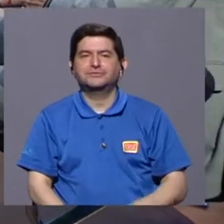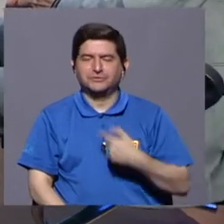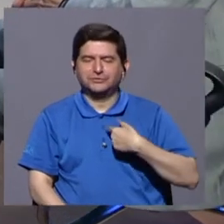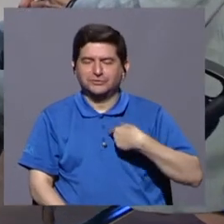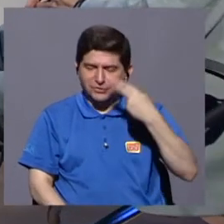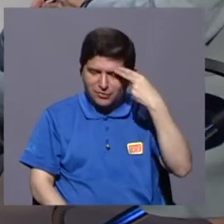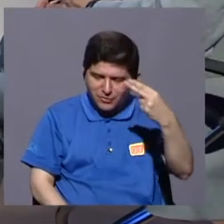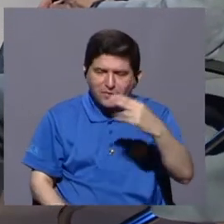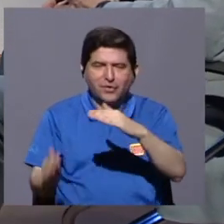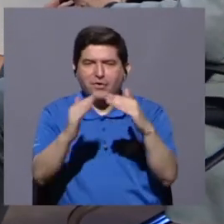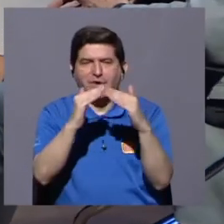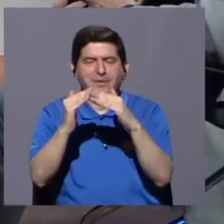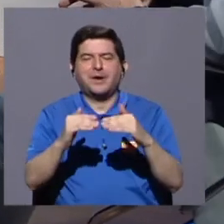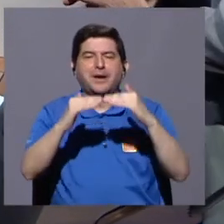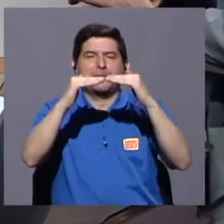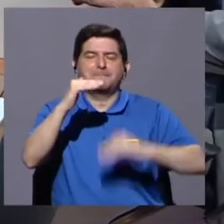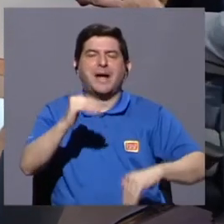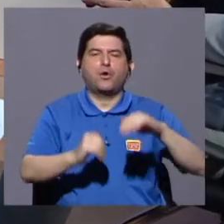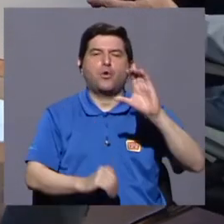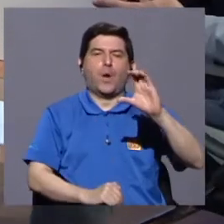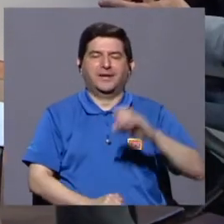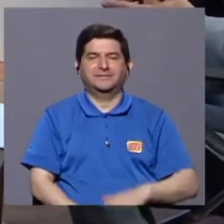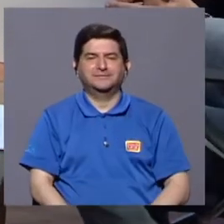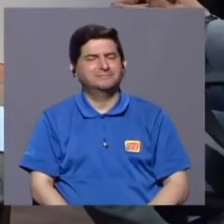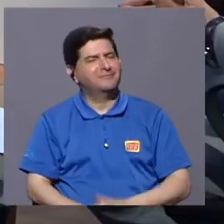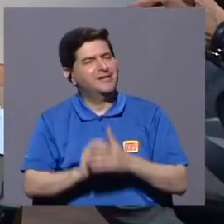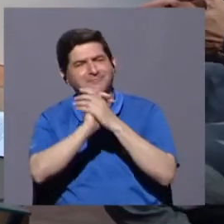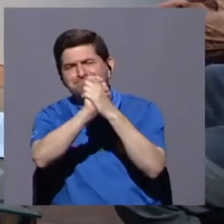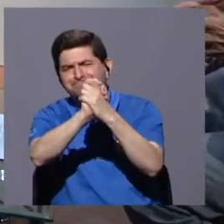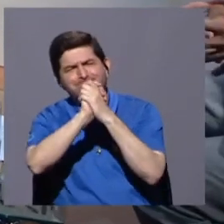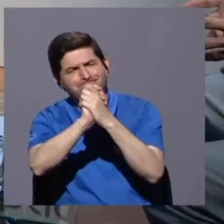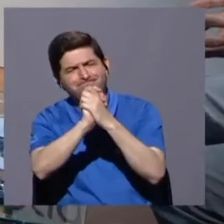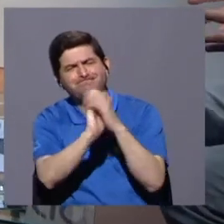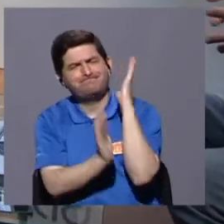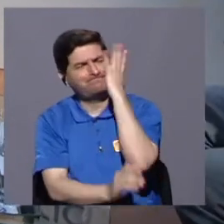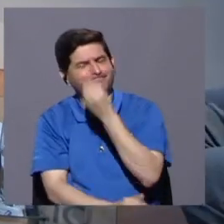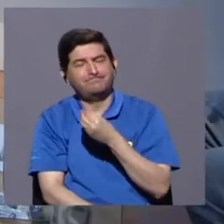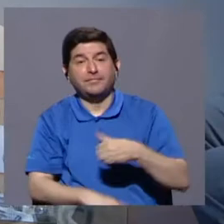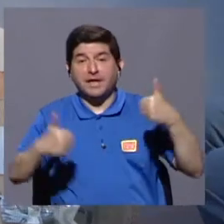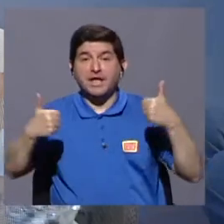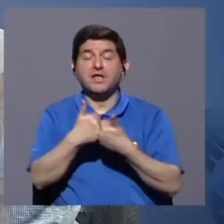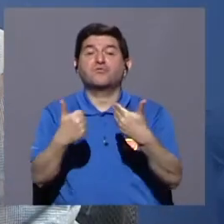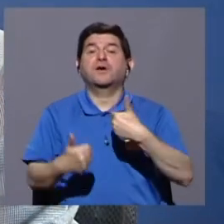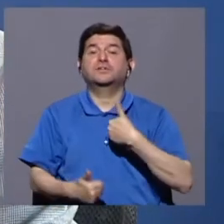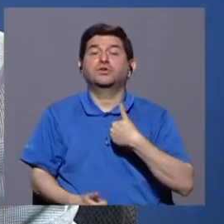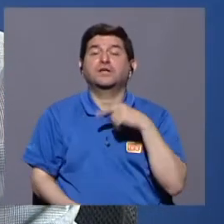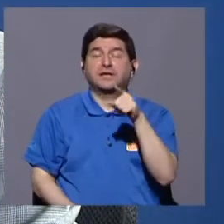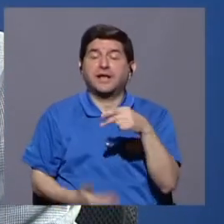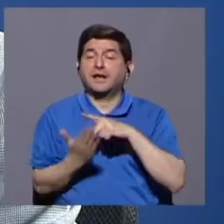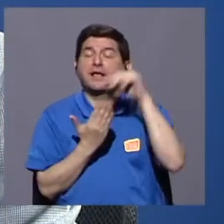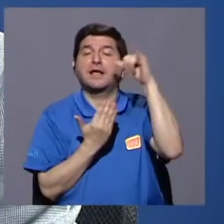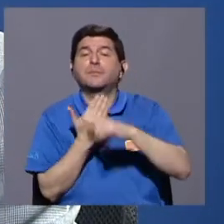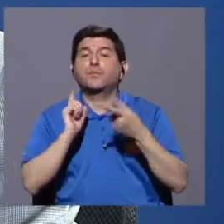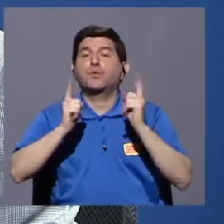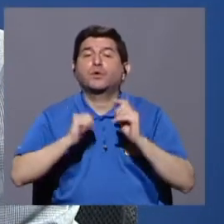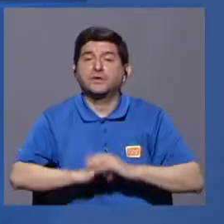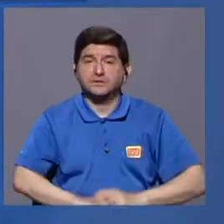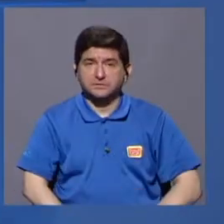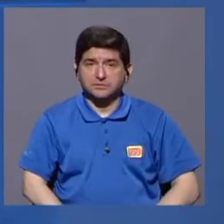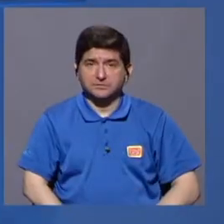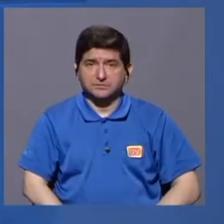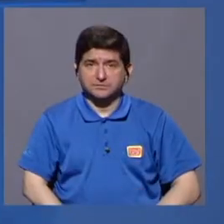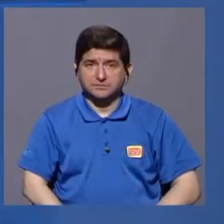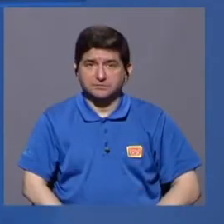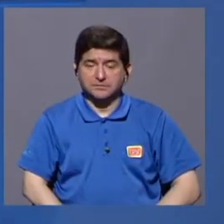dedico a la comunidad de Majocuén. Extraordinario. Felicidades, Andrea. Precioso. Uh-huh. ¿Qué retos enfrentan ustedes en este proyecto, Andrea?